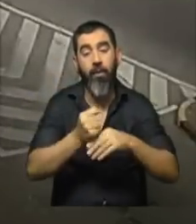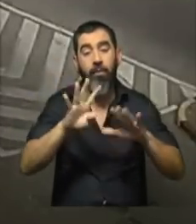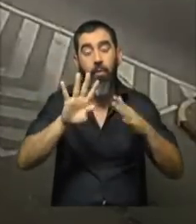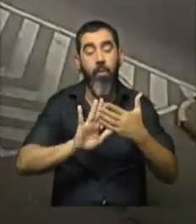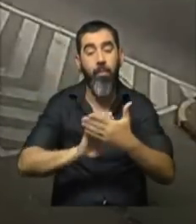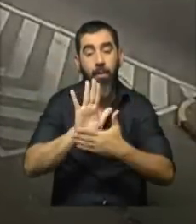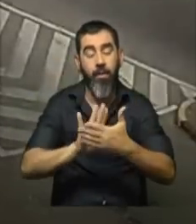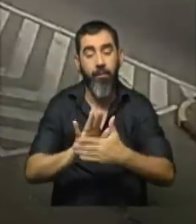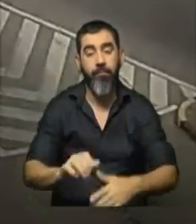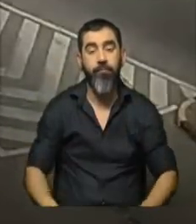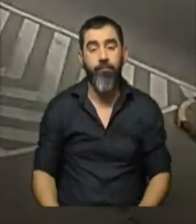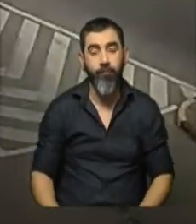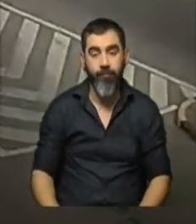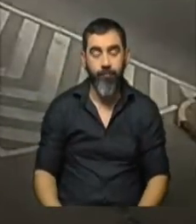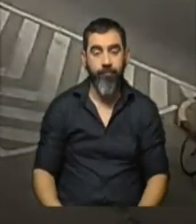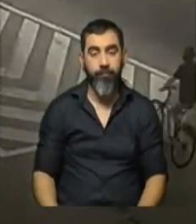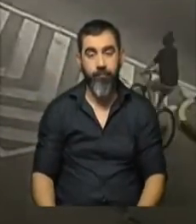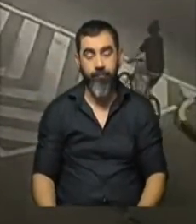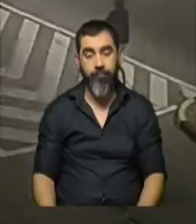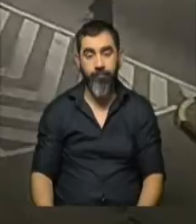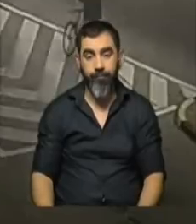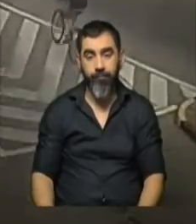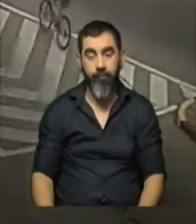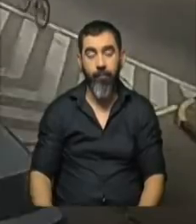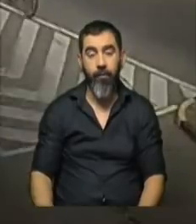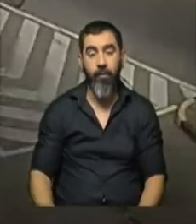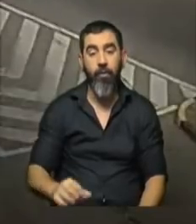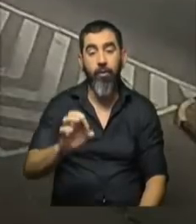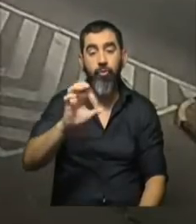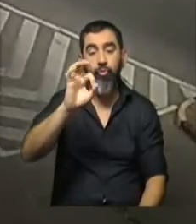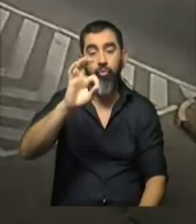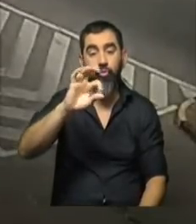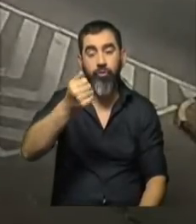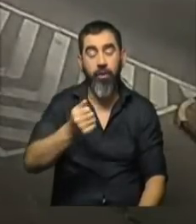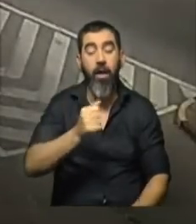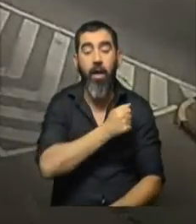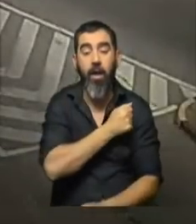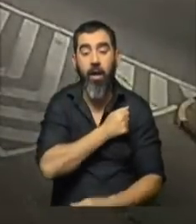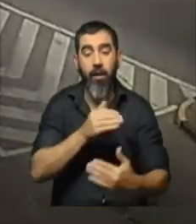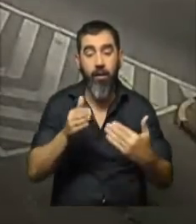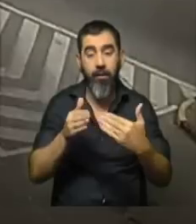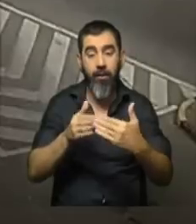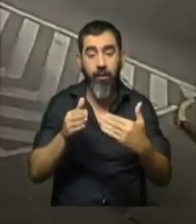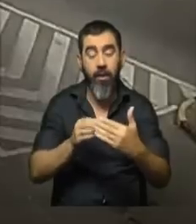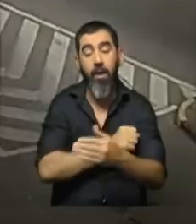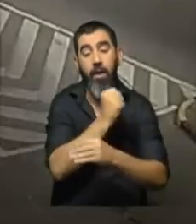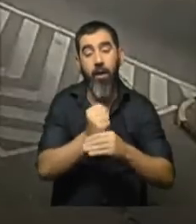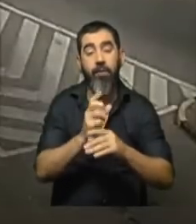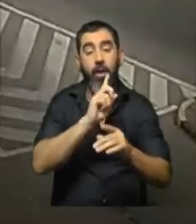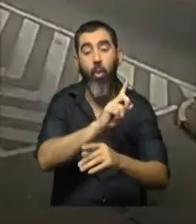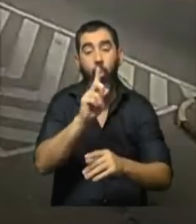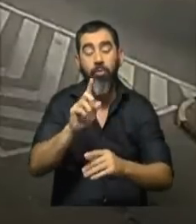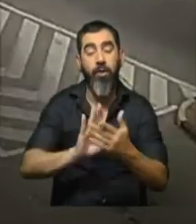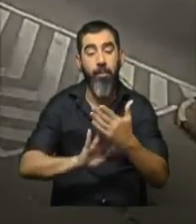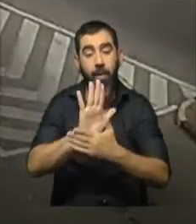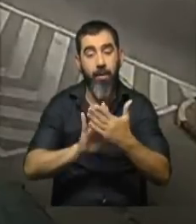Está cortado desde las 5 y se extenderá hasta las 9 por tareas de grúa. Julio María Sosa, entre Boulevard Artigas y Carlos Mayolo, hasta las 11 de la mañana